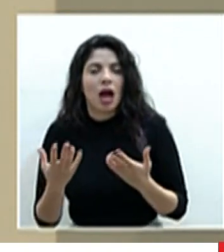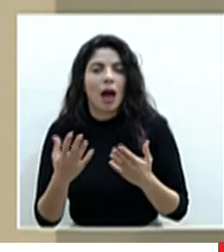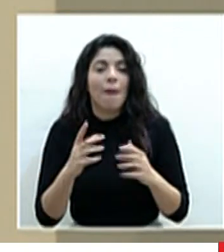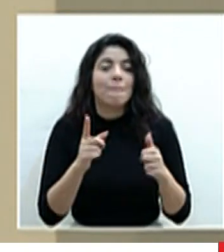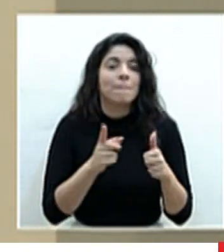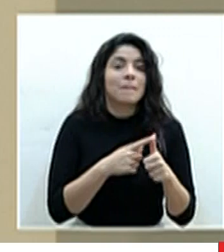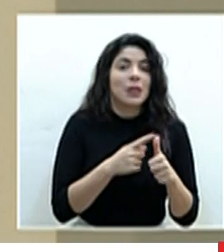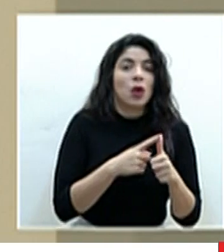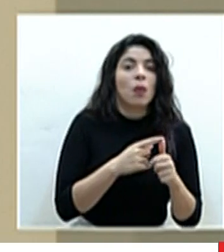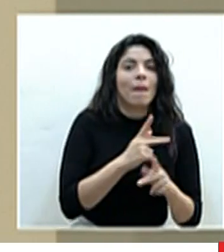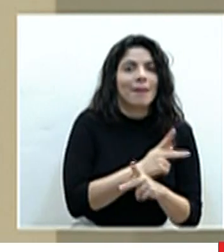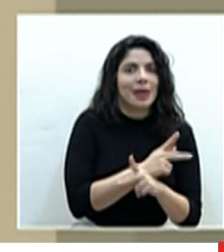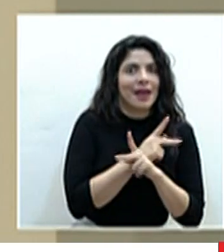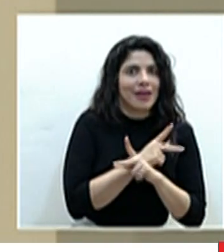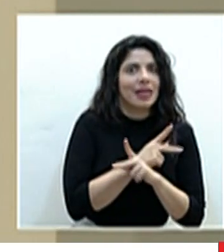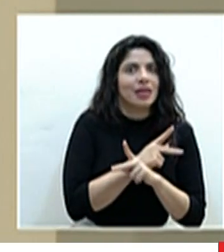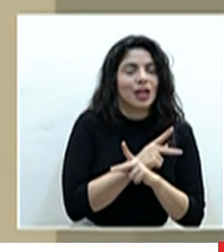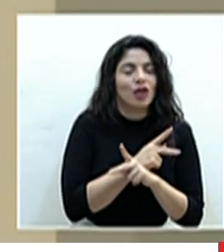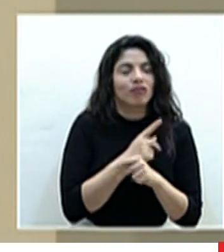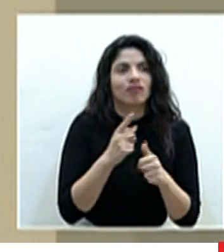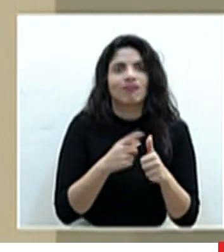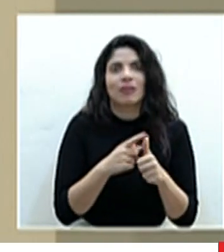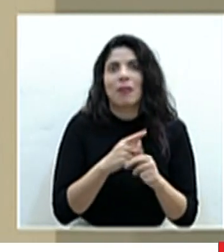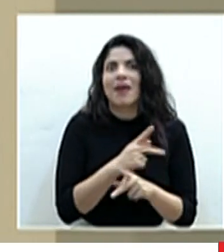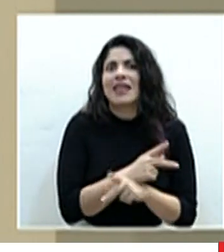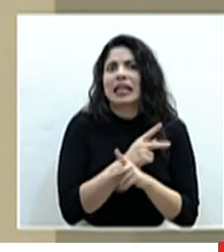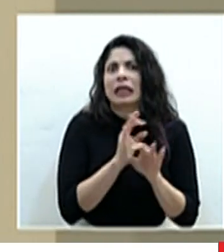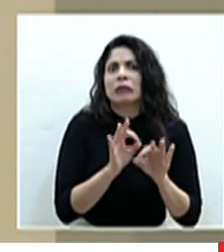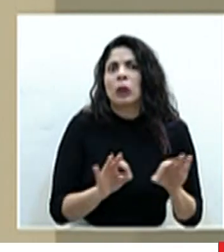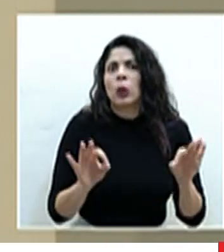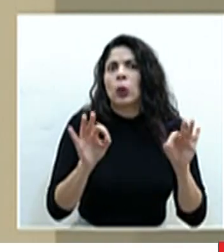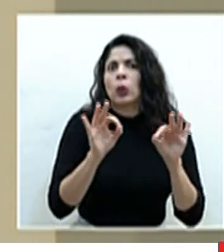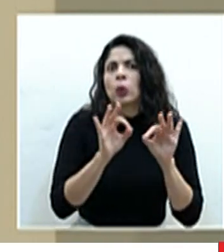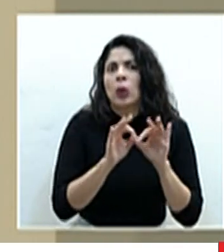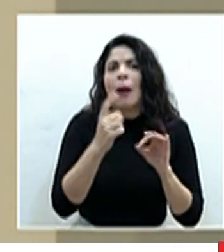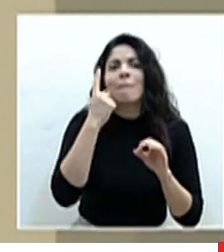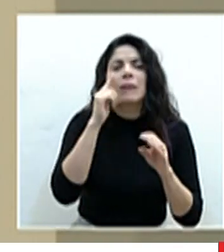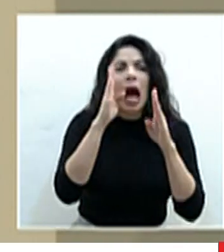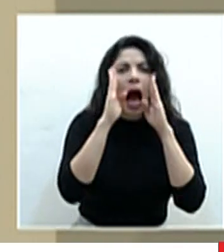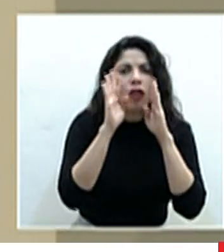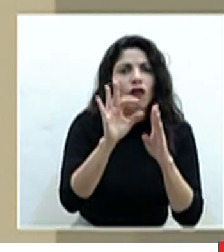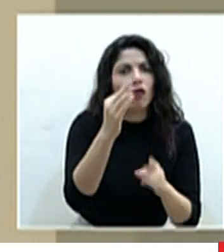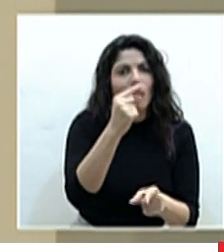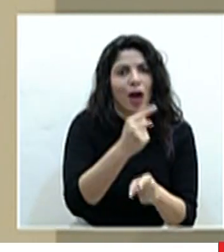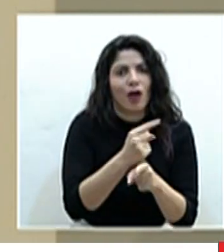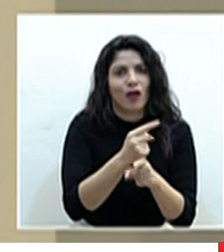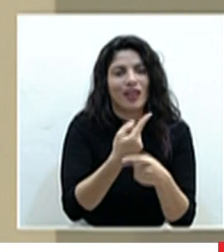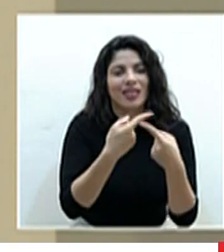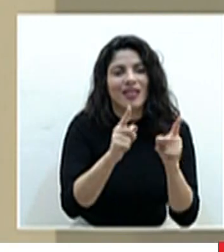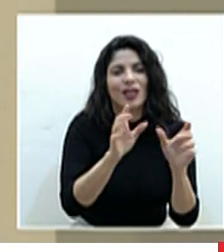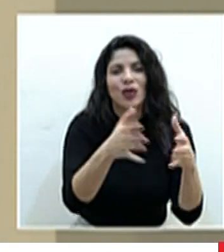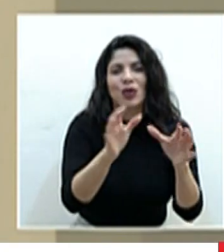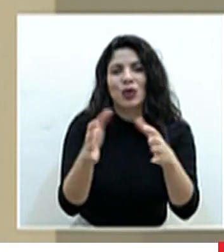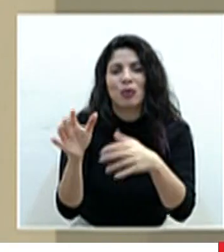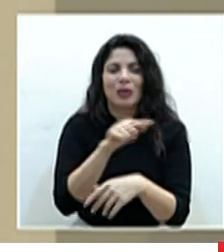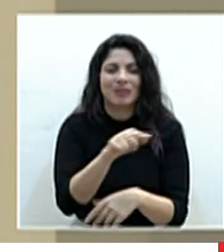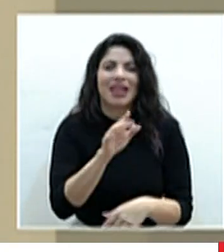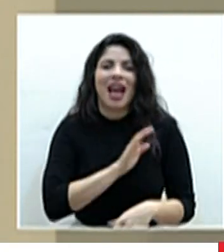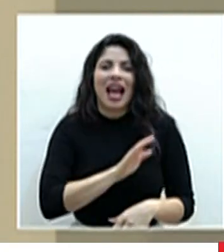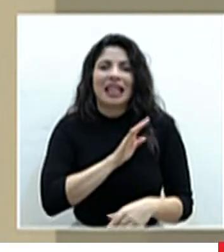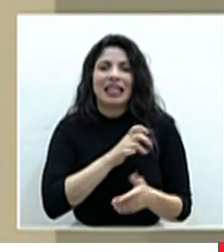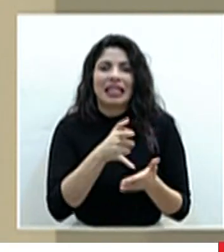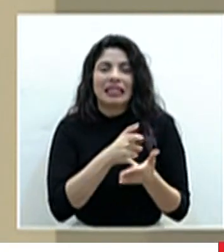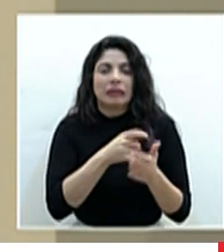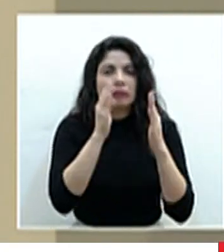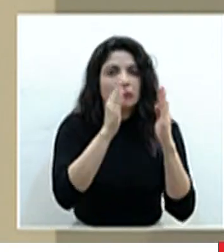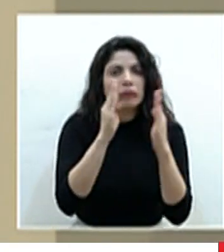vista preventivo y de la importancia de abordar adecuadamente a los grupos de poblaciones con características de